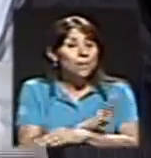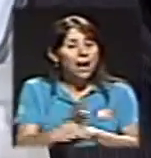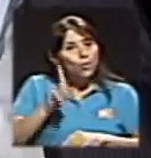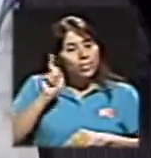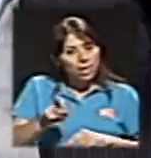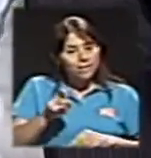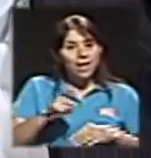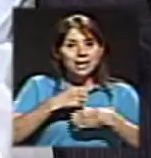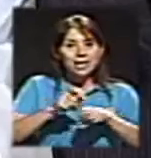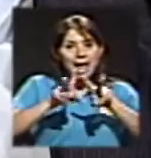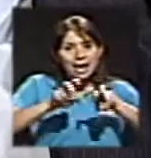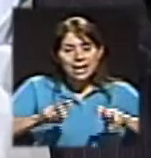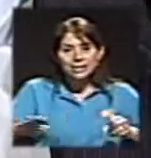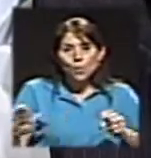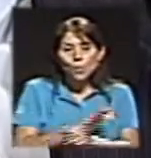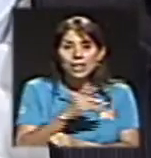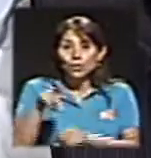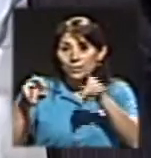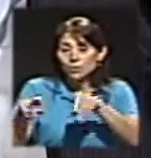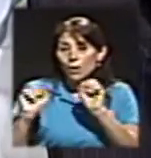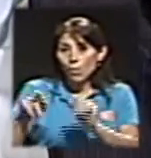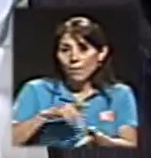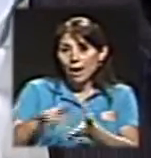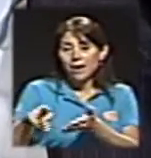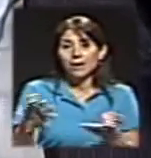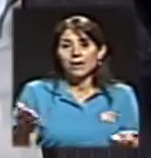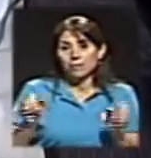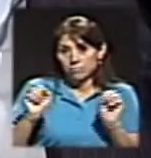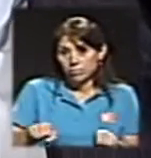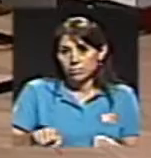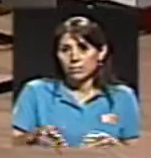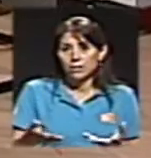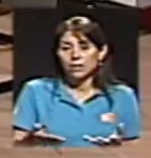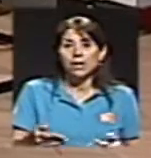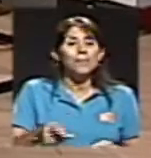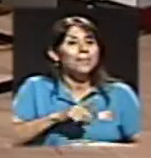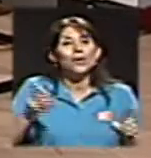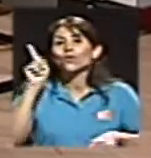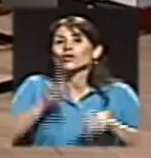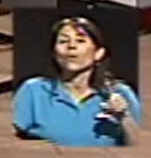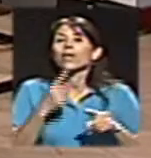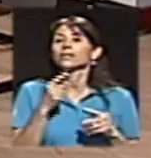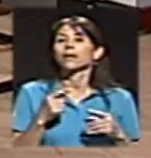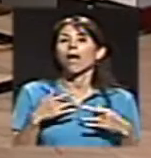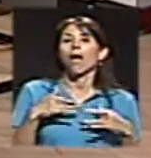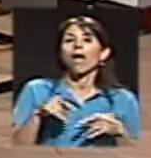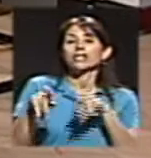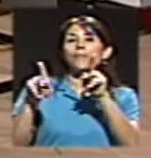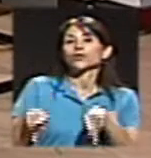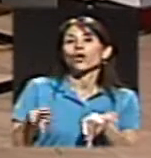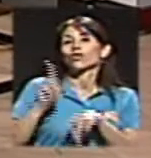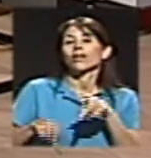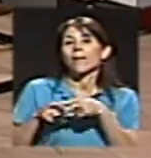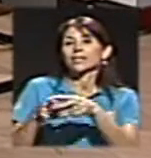análisis completo de la capacidad de pago. Y en ninguna medida es consecuencia para decir a esa persona no se le va a pagar, pero